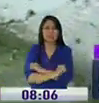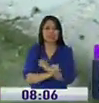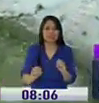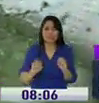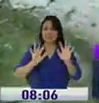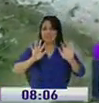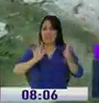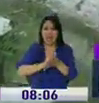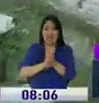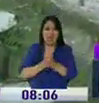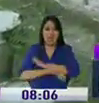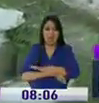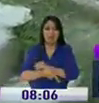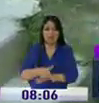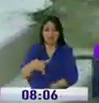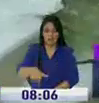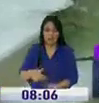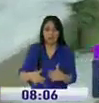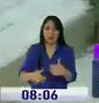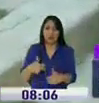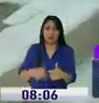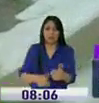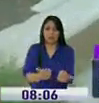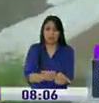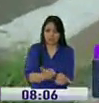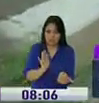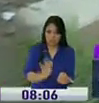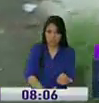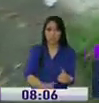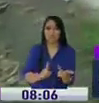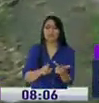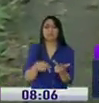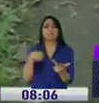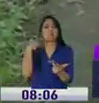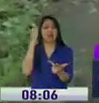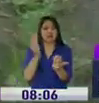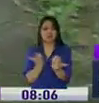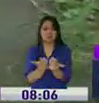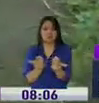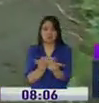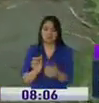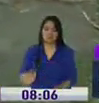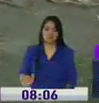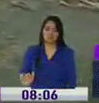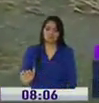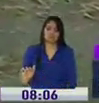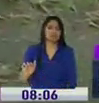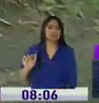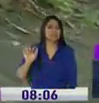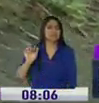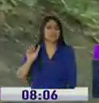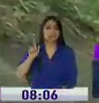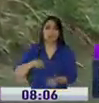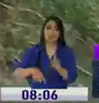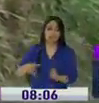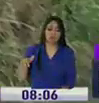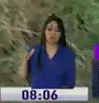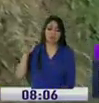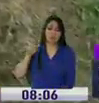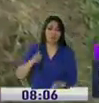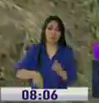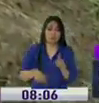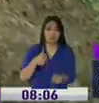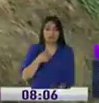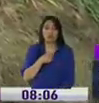Y aquí tengo yo el problema aquí de la basura, más es la basura y las gradas que no hay ni cómo caminar. Yo soy dueña